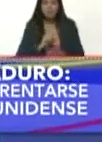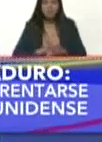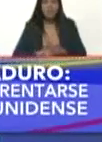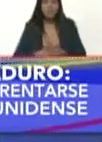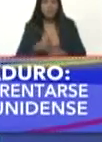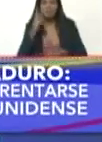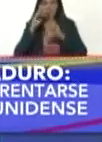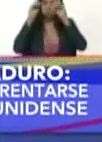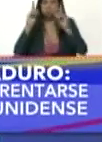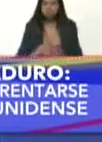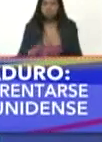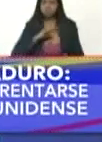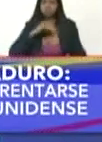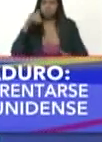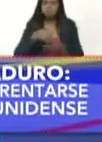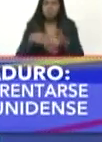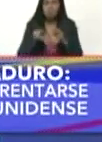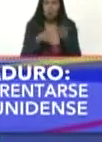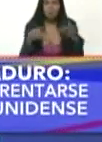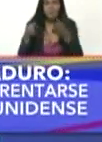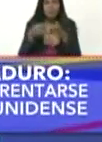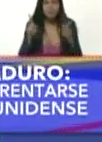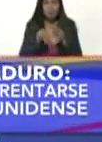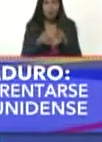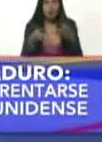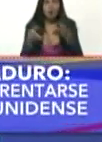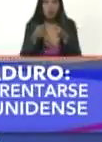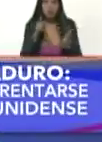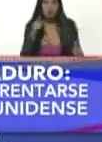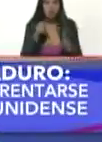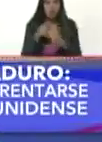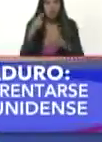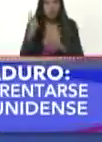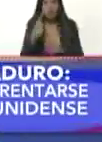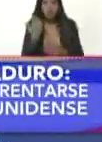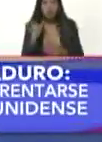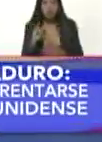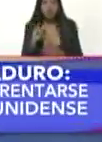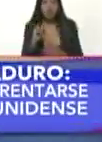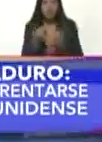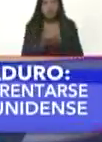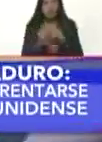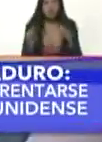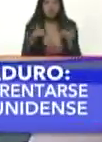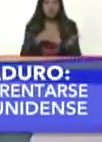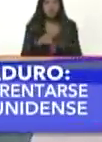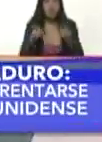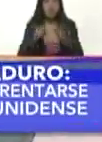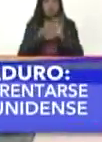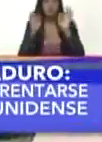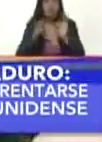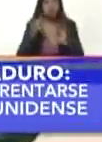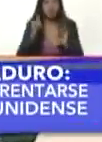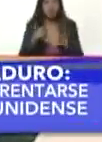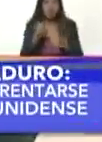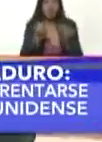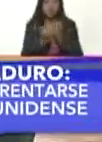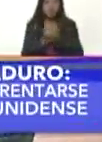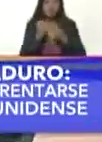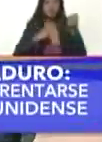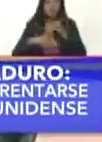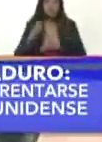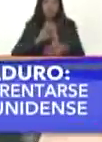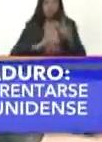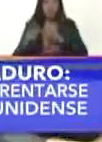de definiciones. Es tiempo de caminar por el único rumbo que tenemos: la independencia, la soberanía, la defensa de nuestra